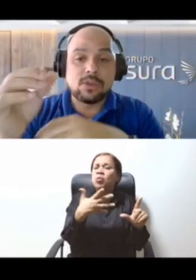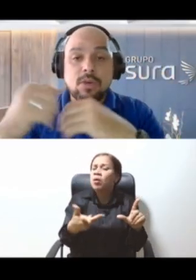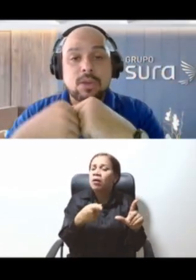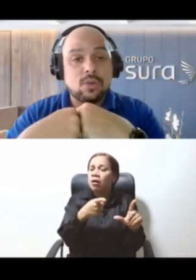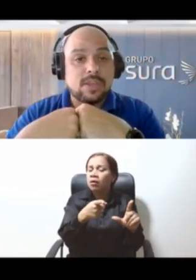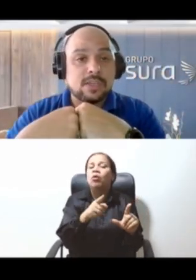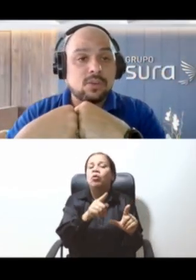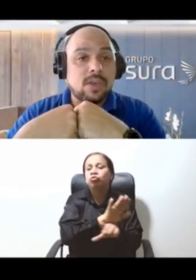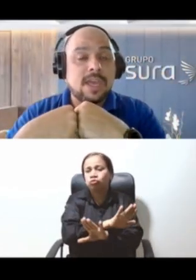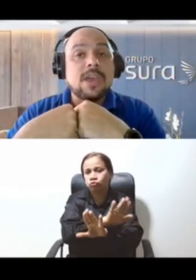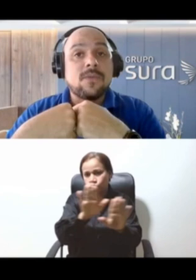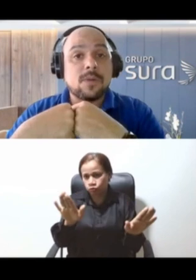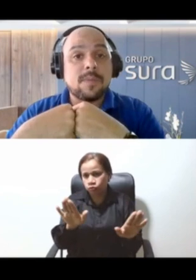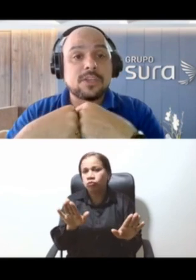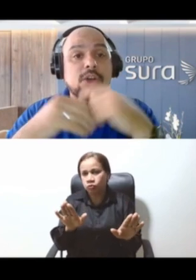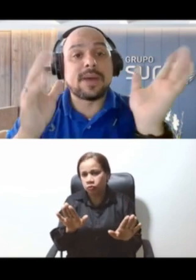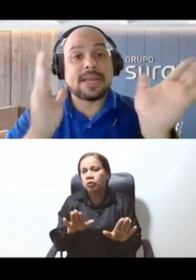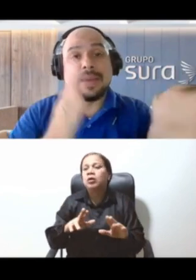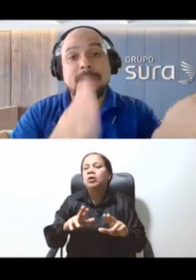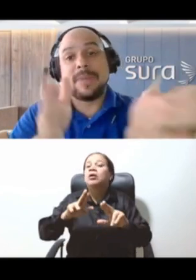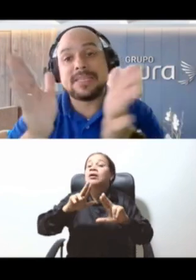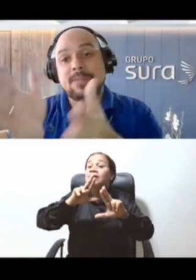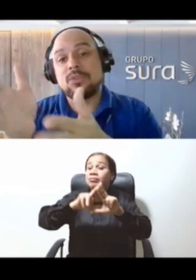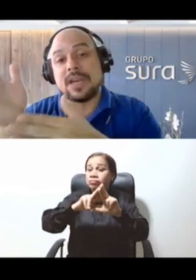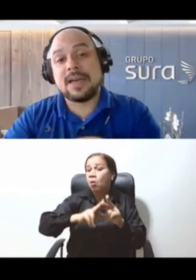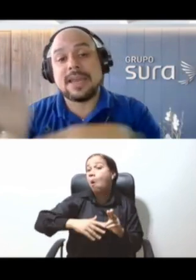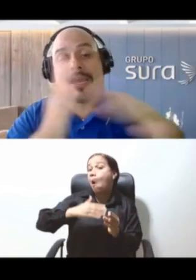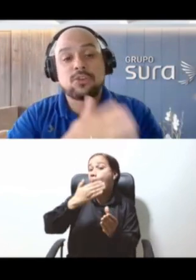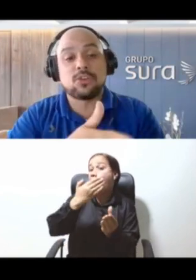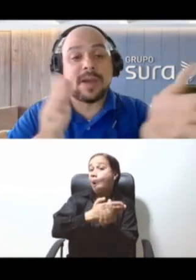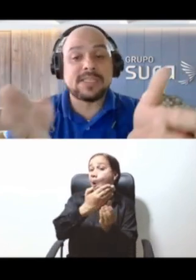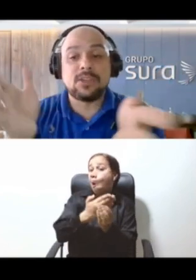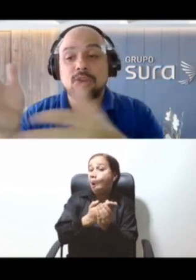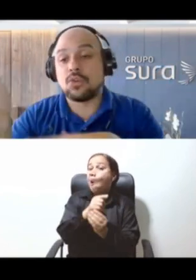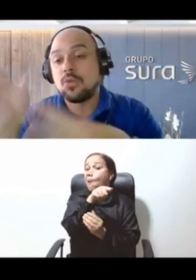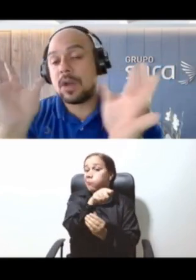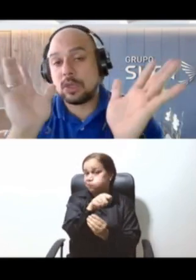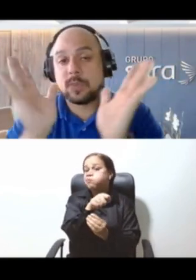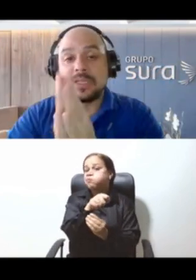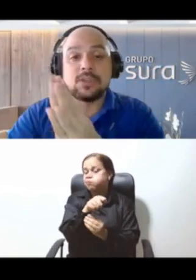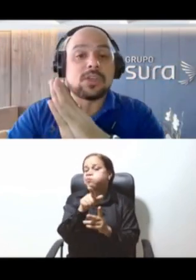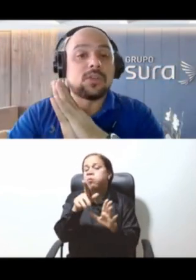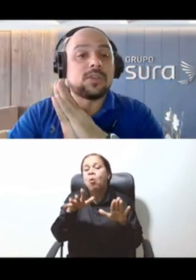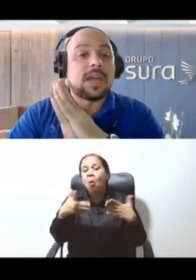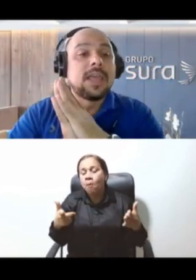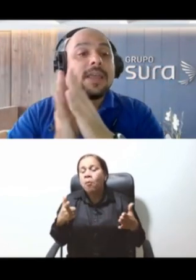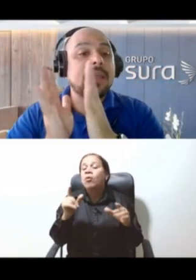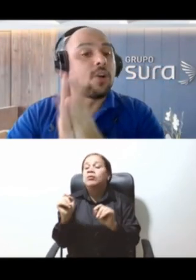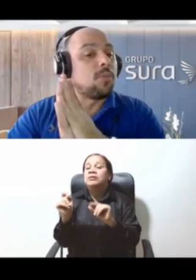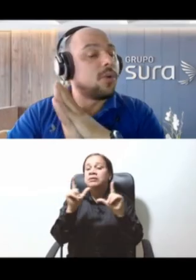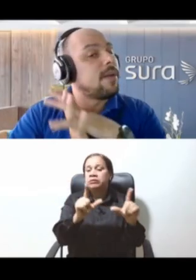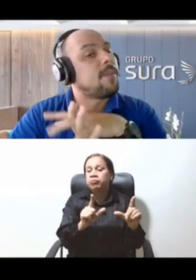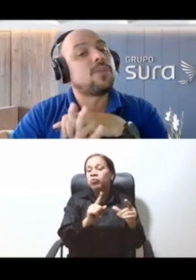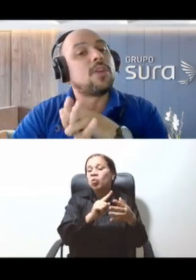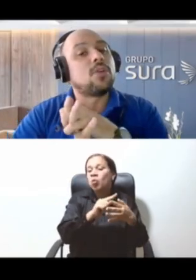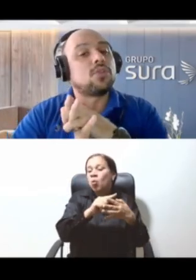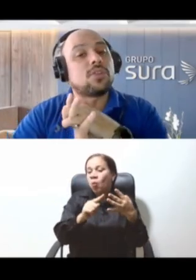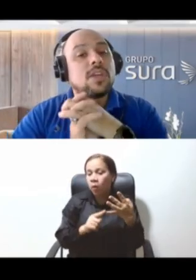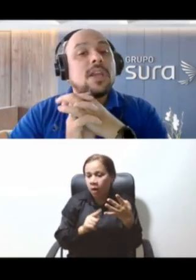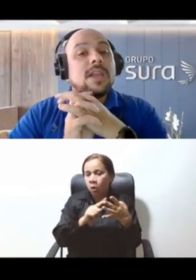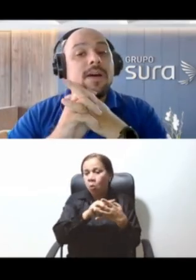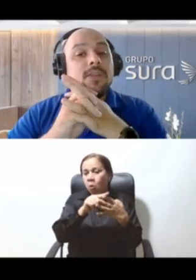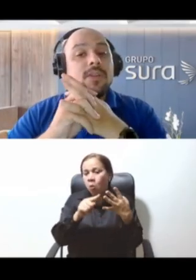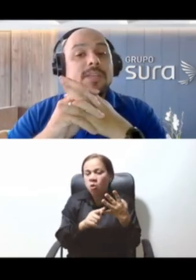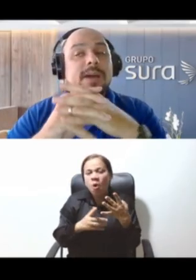ustedes dentro del contexto de formación para que empecemos a dar esos pasitos, son 4 pasitos en total, de cómo debemos